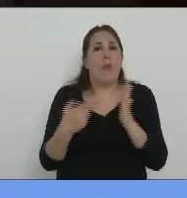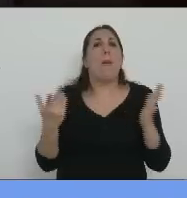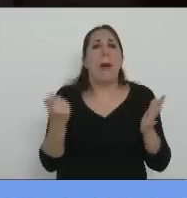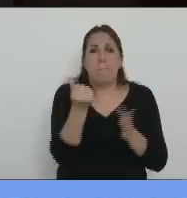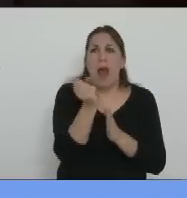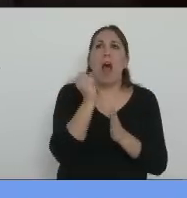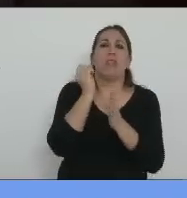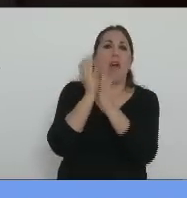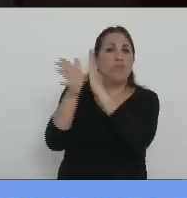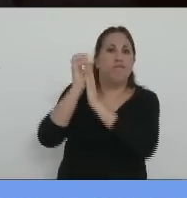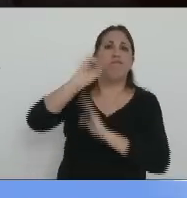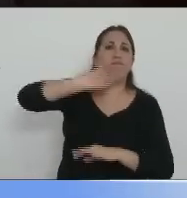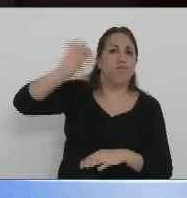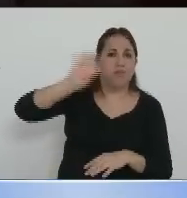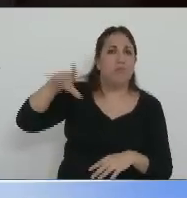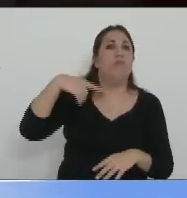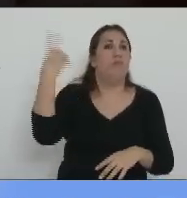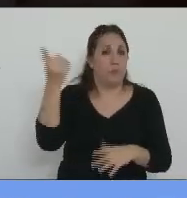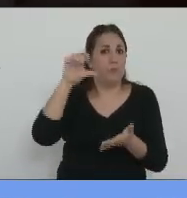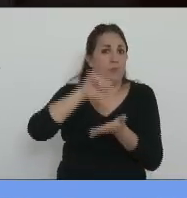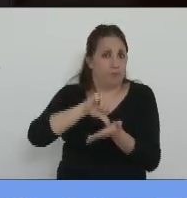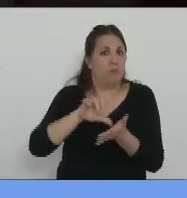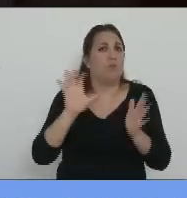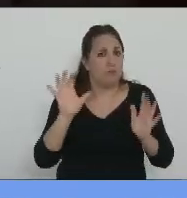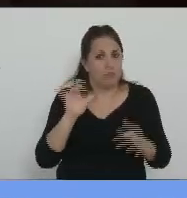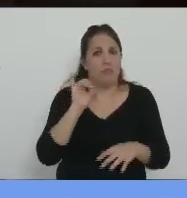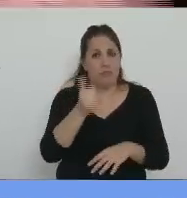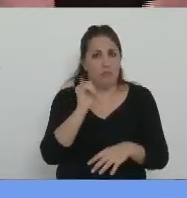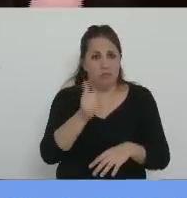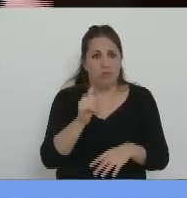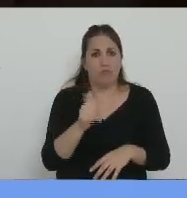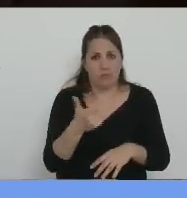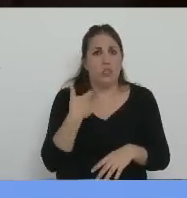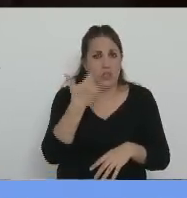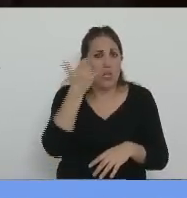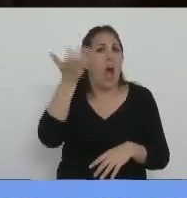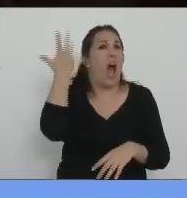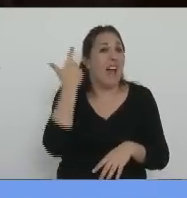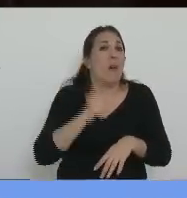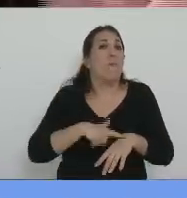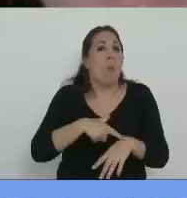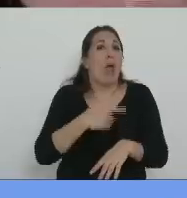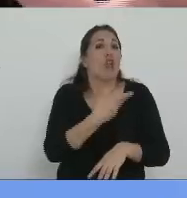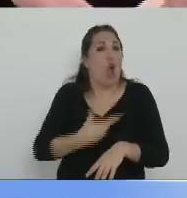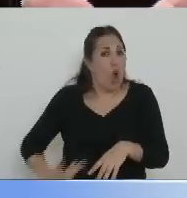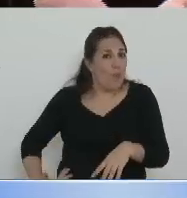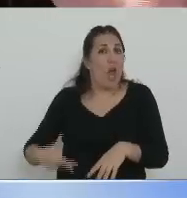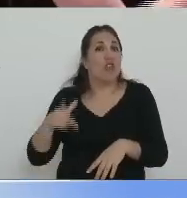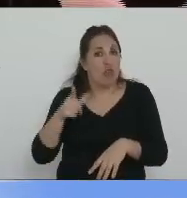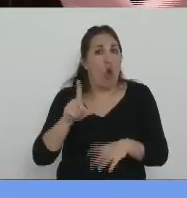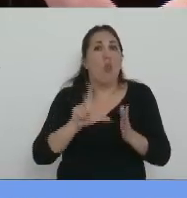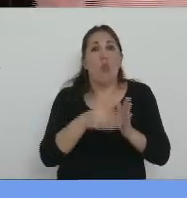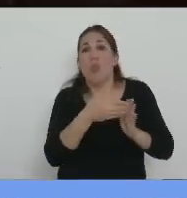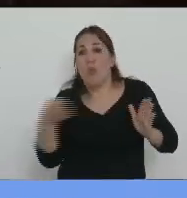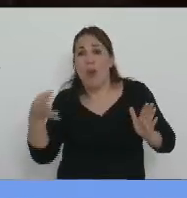fuga la formación de activos externos en el exterior nosotros lo tuvimos durante un gobierno ya lo hemos dicho varias veces durante los doce años se